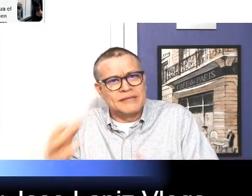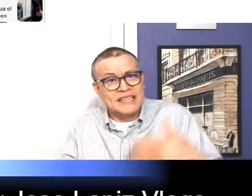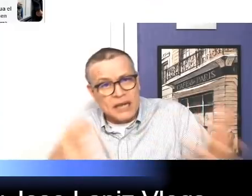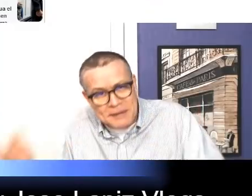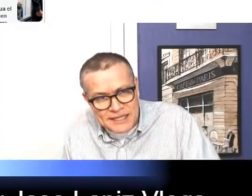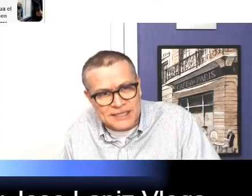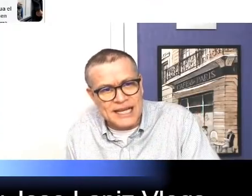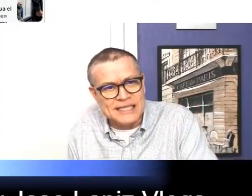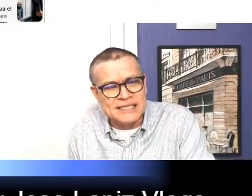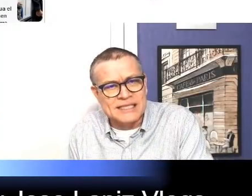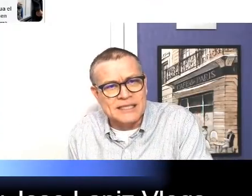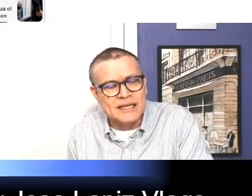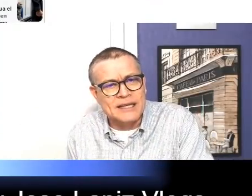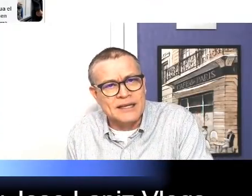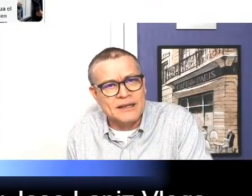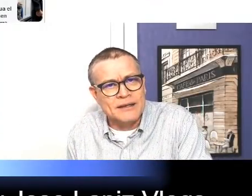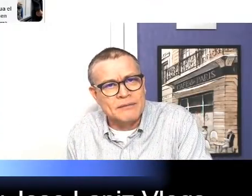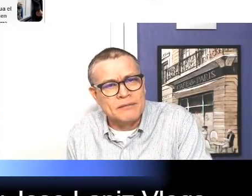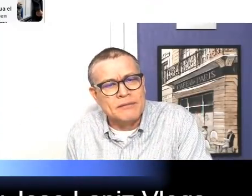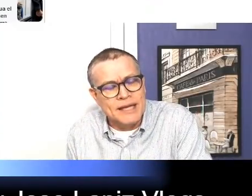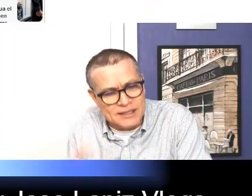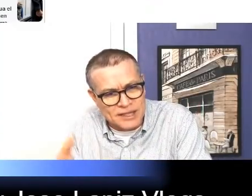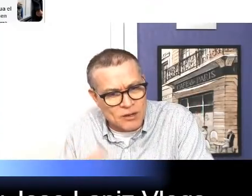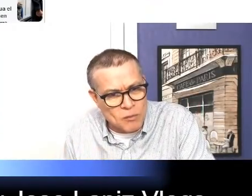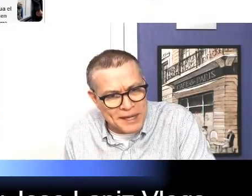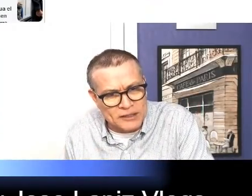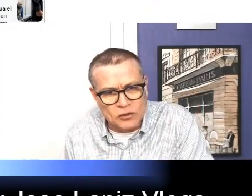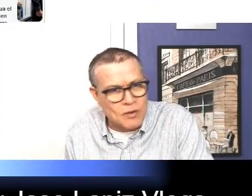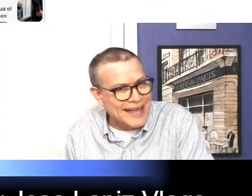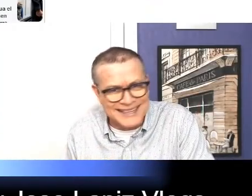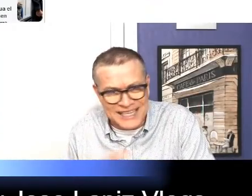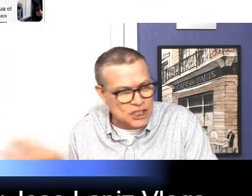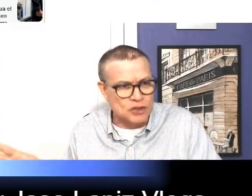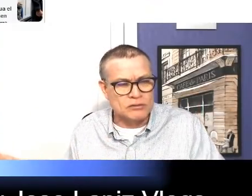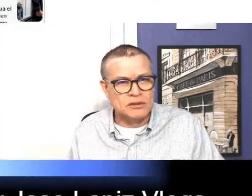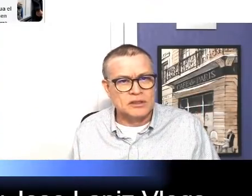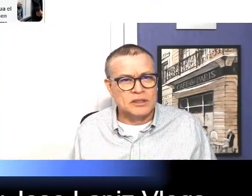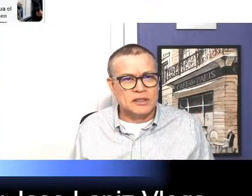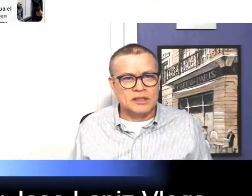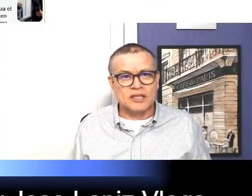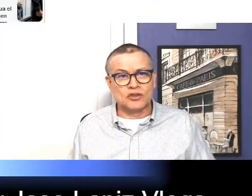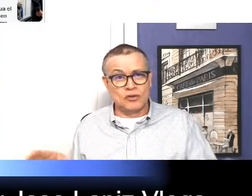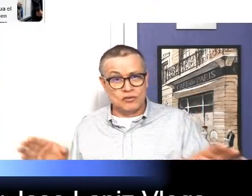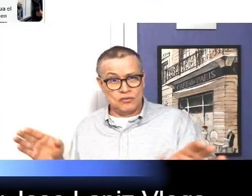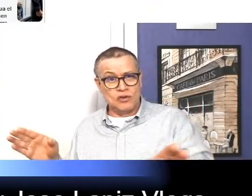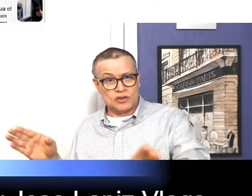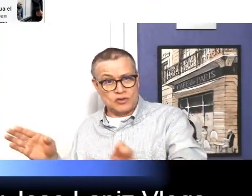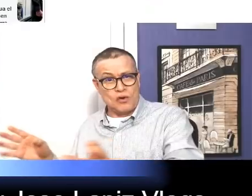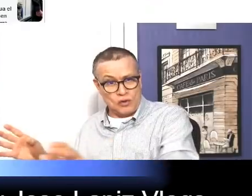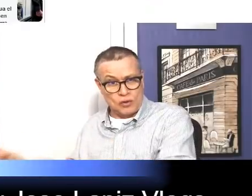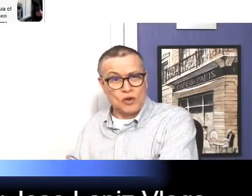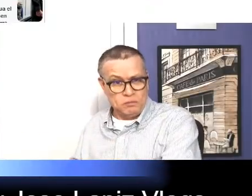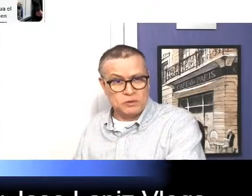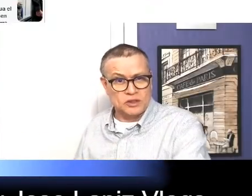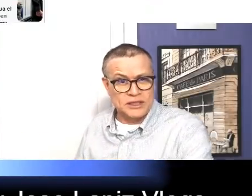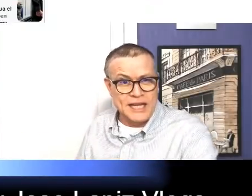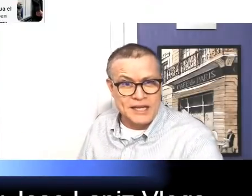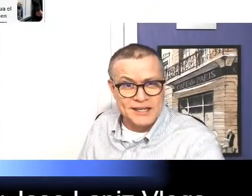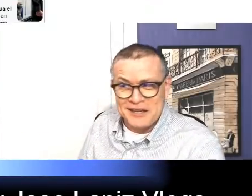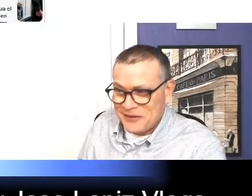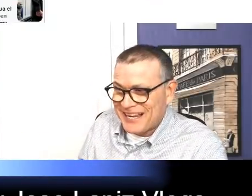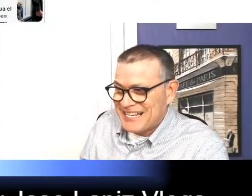y entrevistas este humberto ha dicho que son unos corruptos